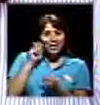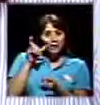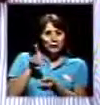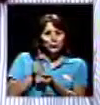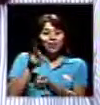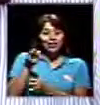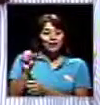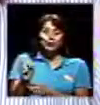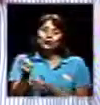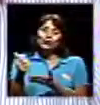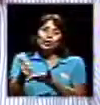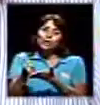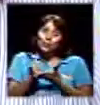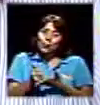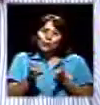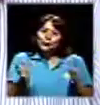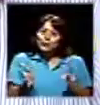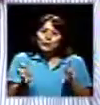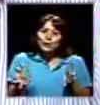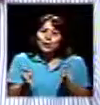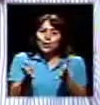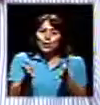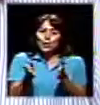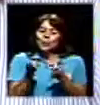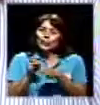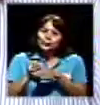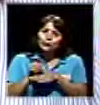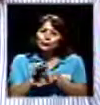camino, nos mostró el norte,